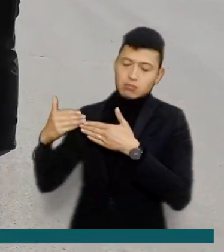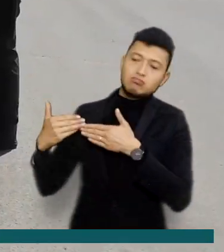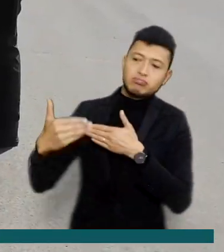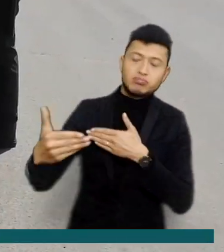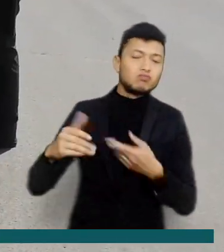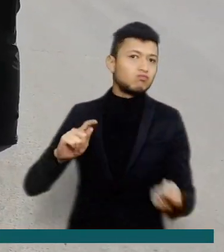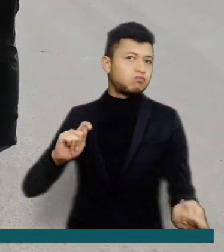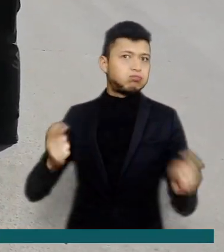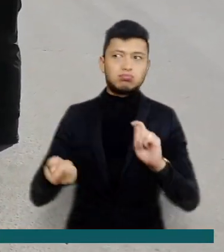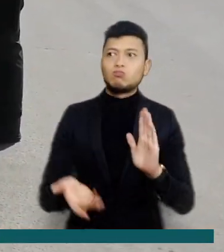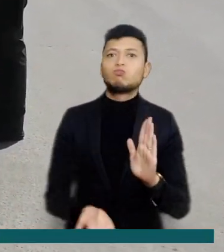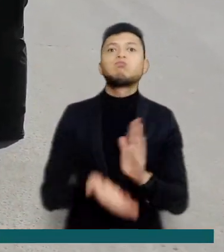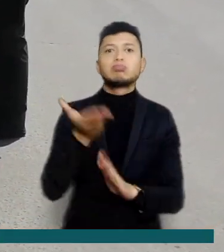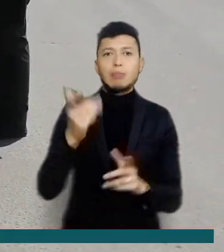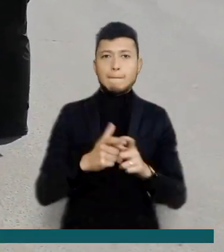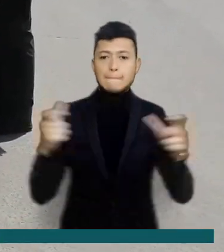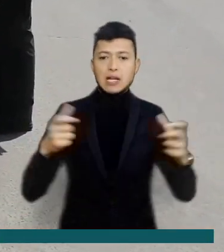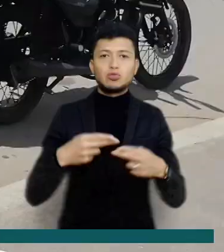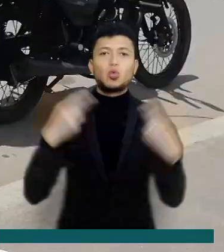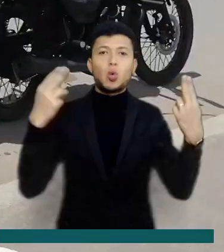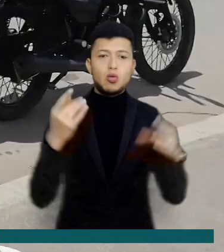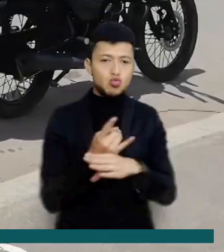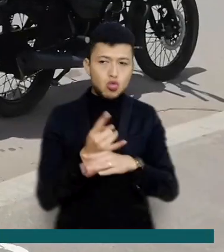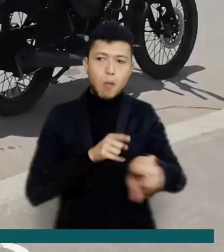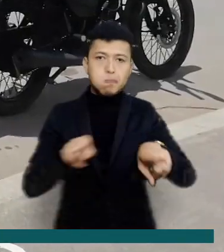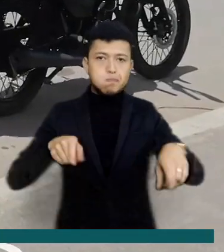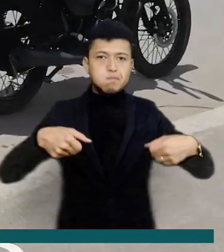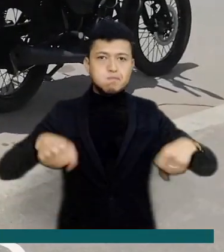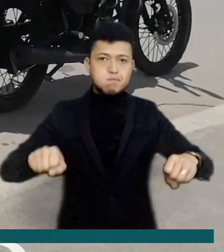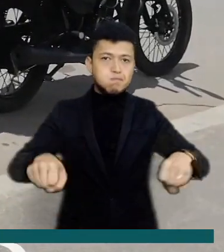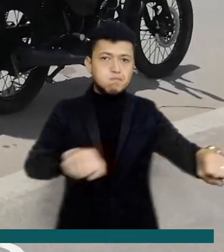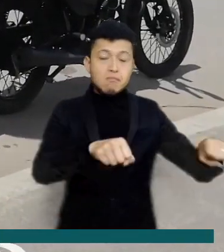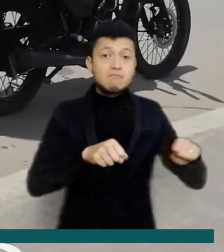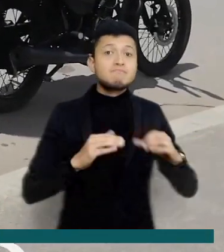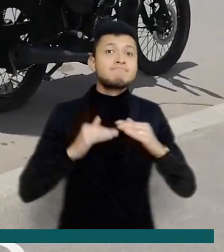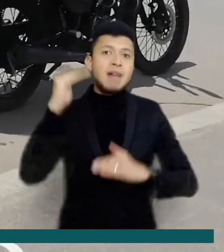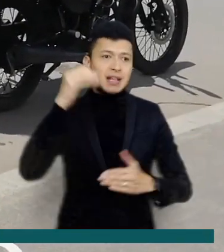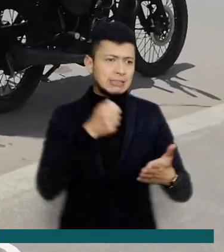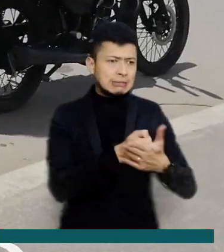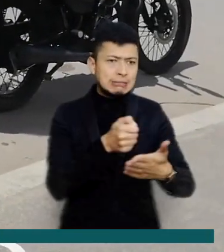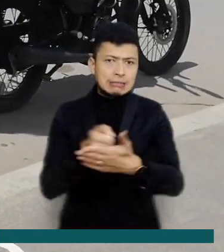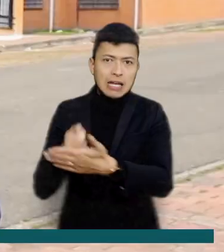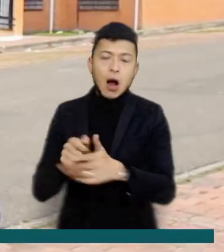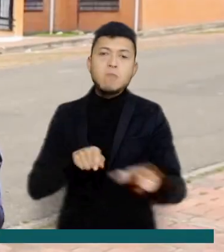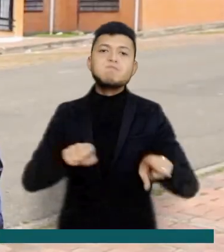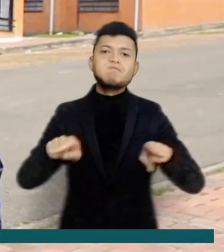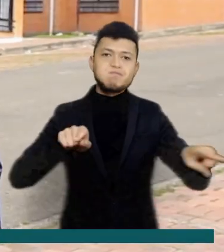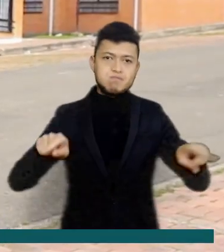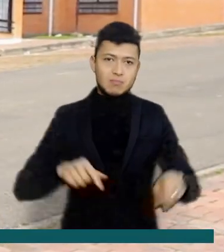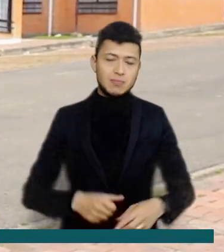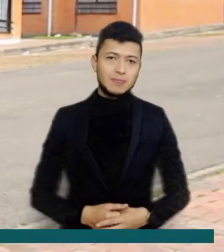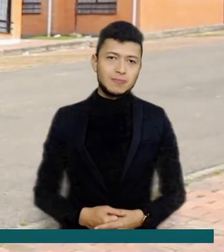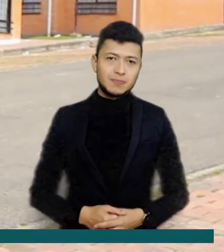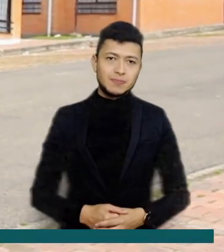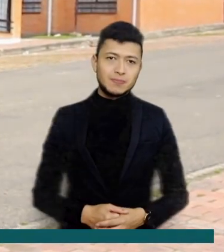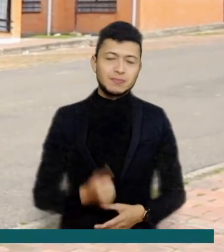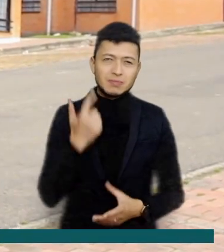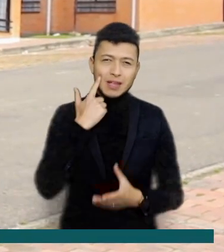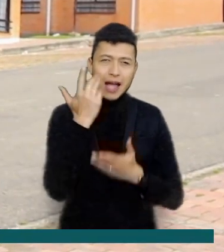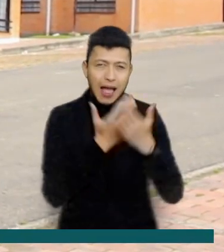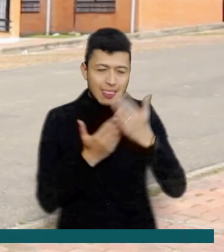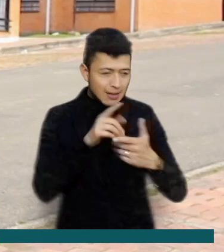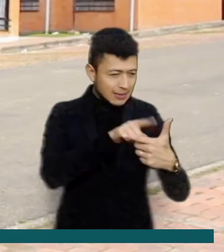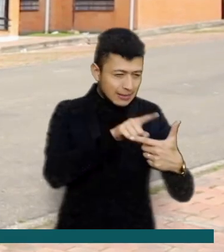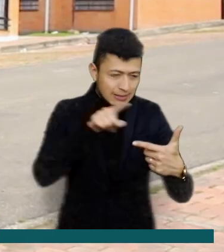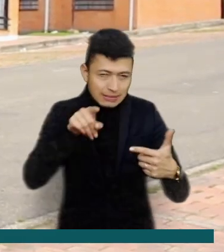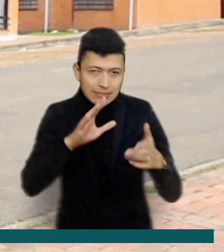incrementó de manera exponencial en la ciudad de Tunja y la accidentalidad comenzó a crecer. Lo que nos arrojan los estudios y